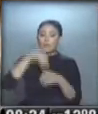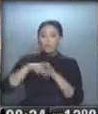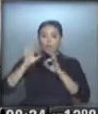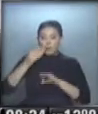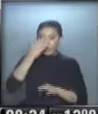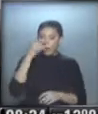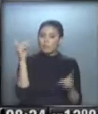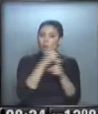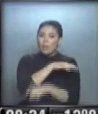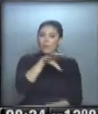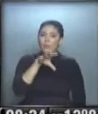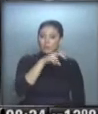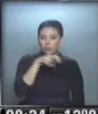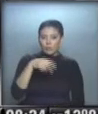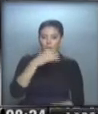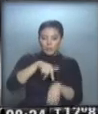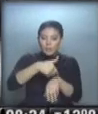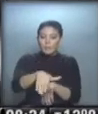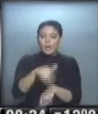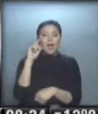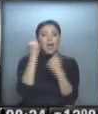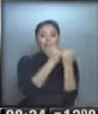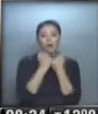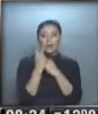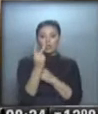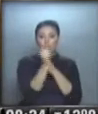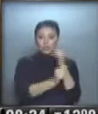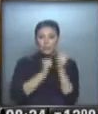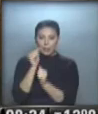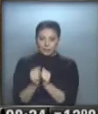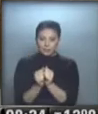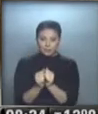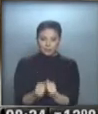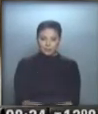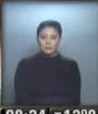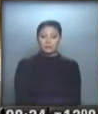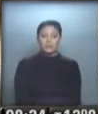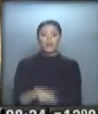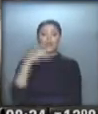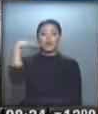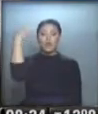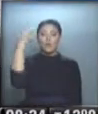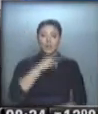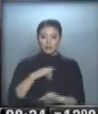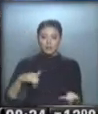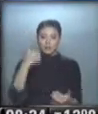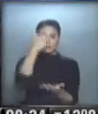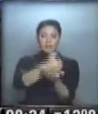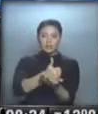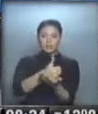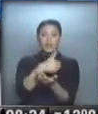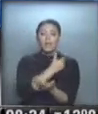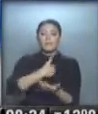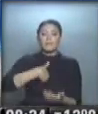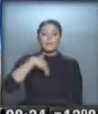neuquén en horas comienzan a regir el acuerdo entre ypf y chevron en conferencia de prensa miguel gallucio